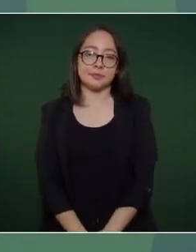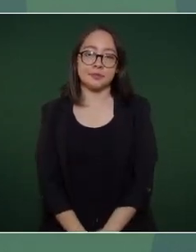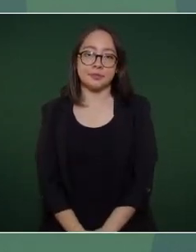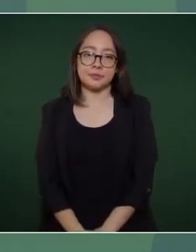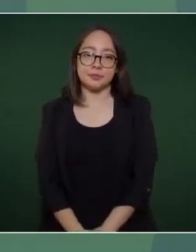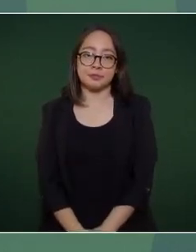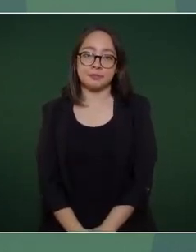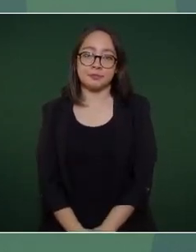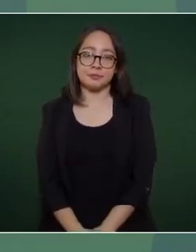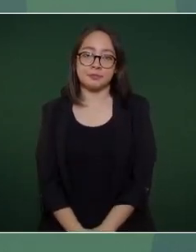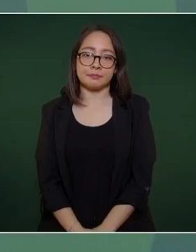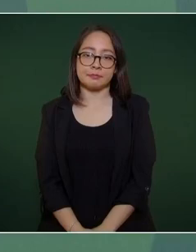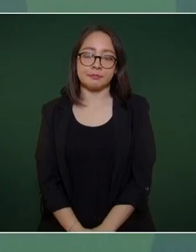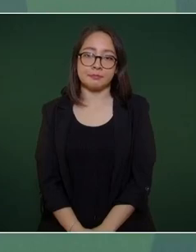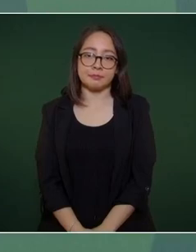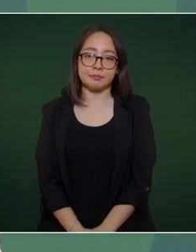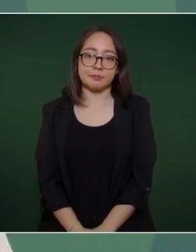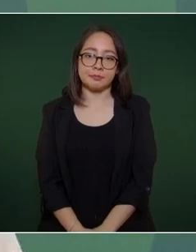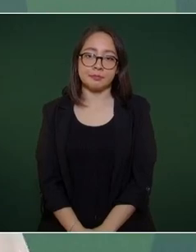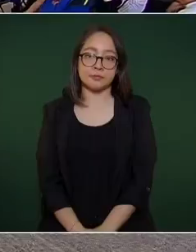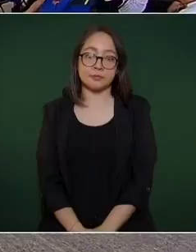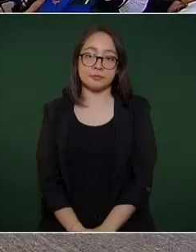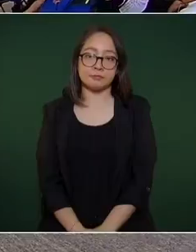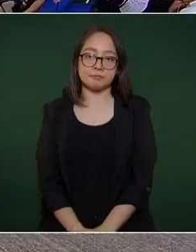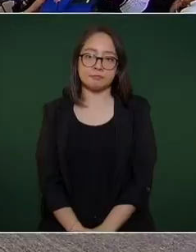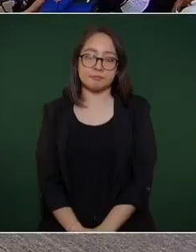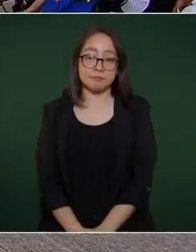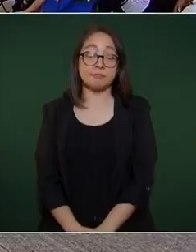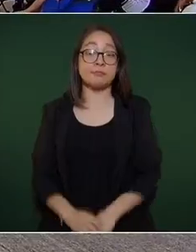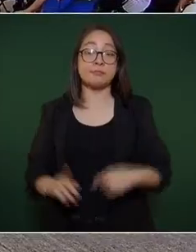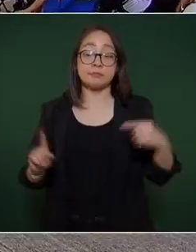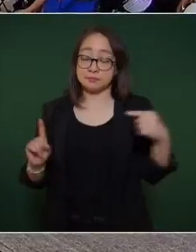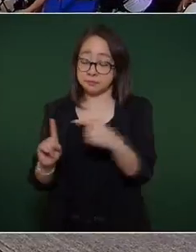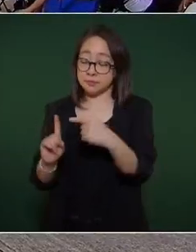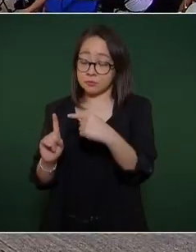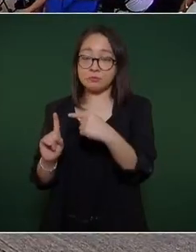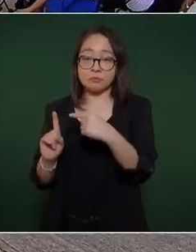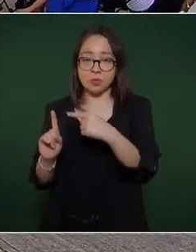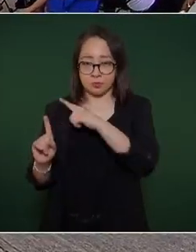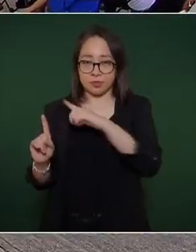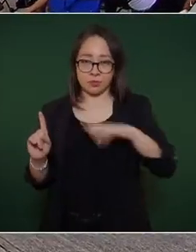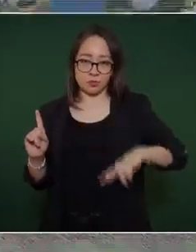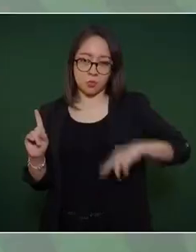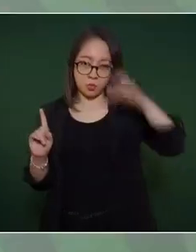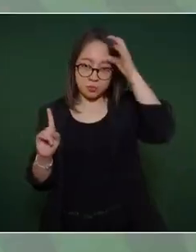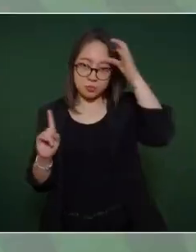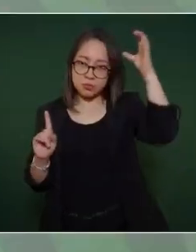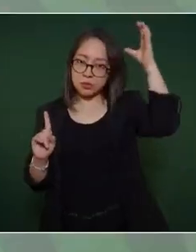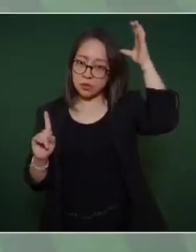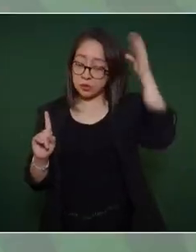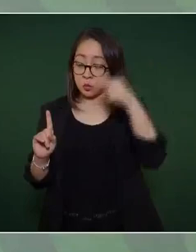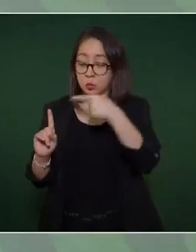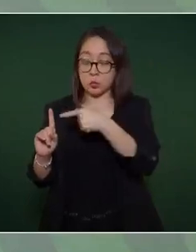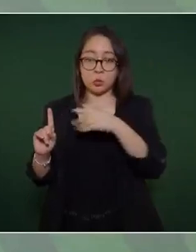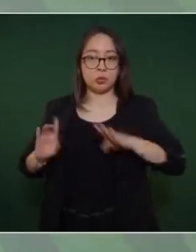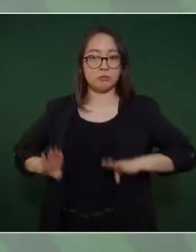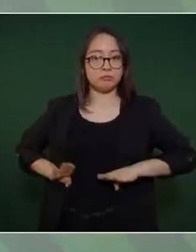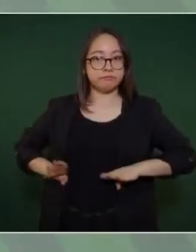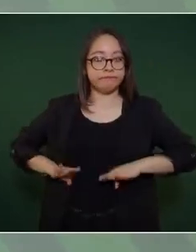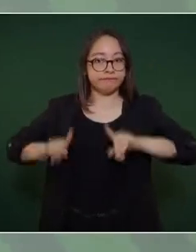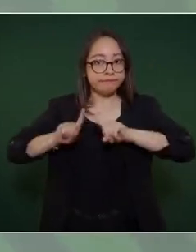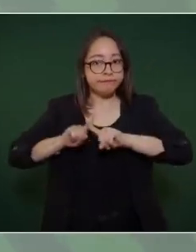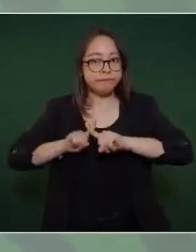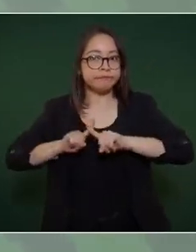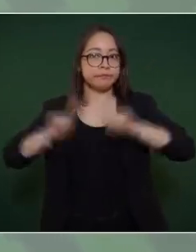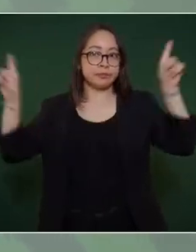que hace distinto a Cuitláhuac, diferente a otros gobernadores.